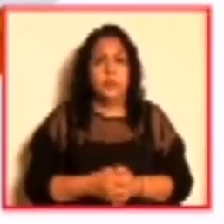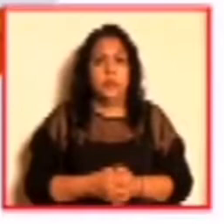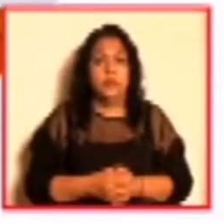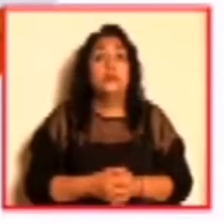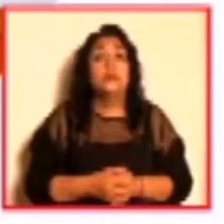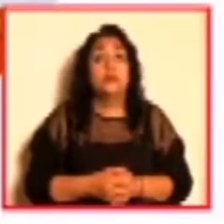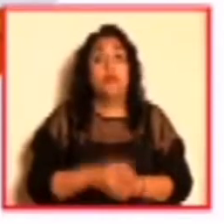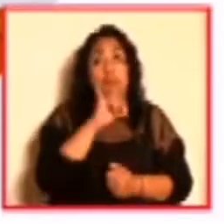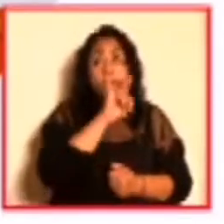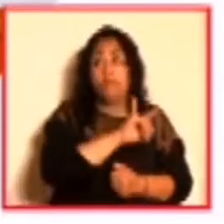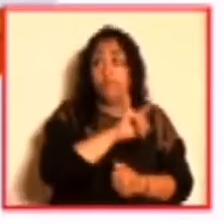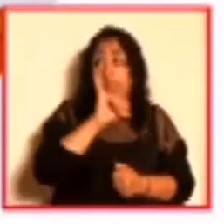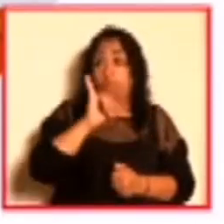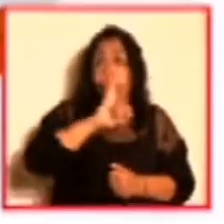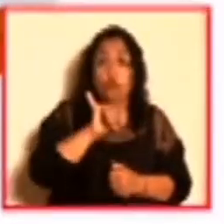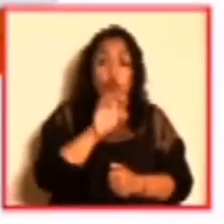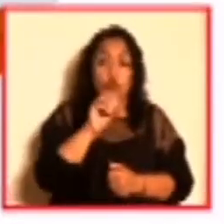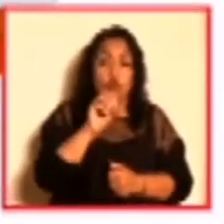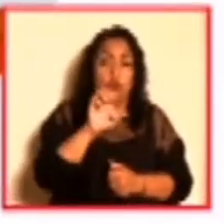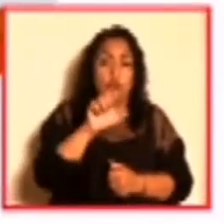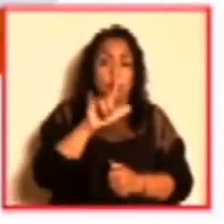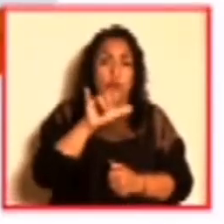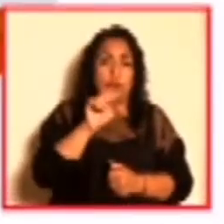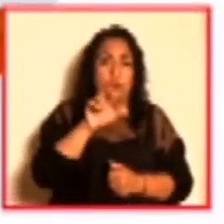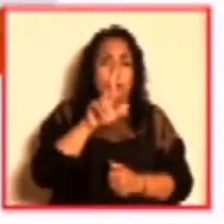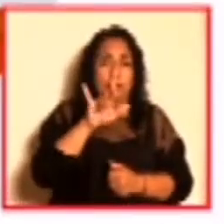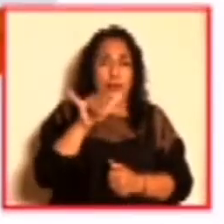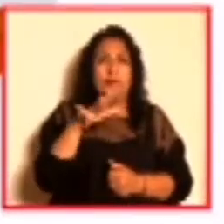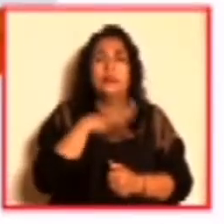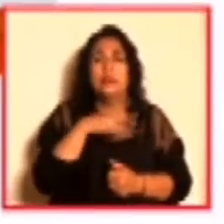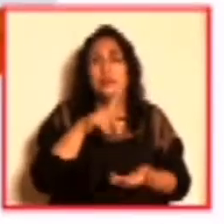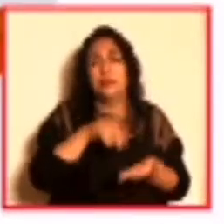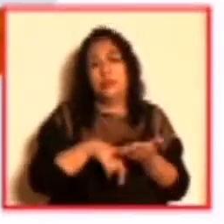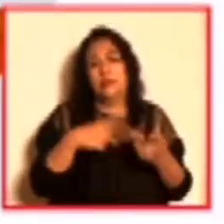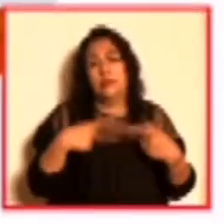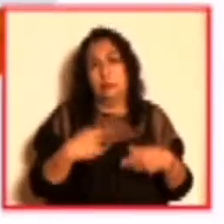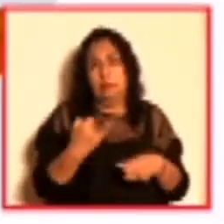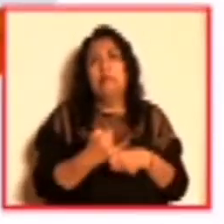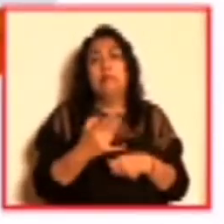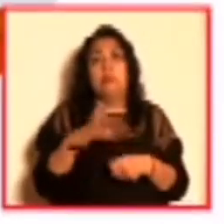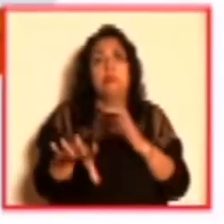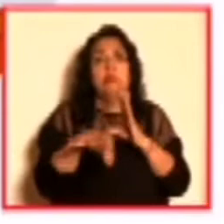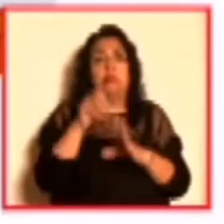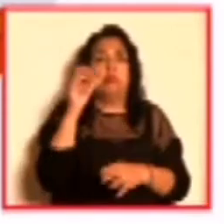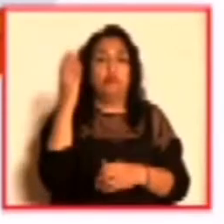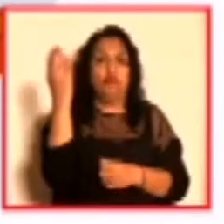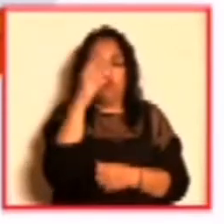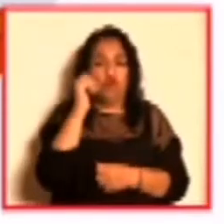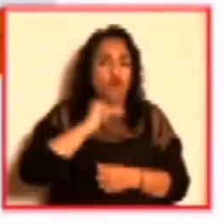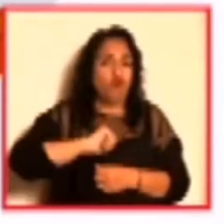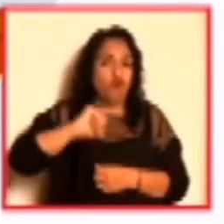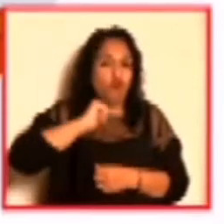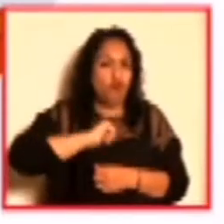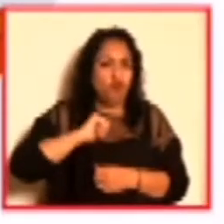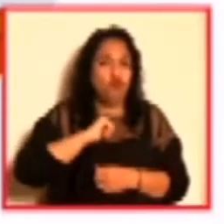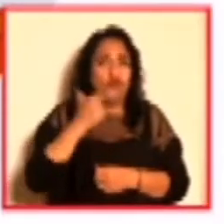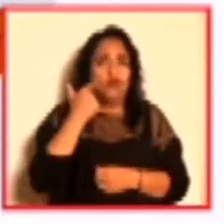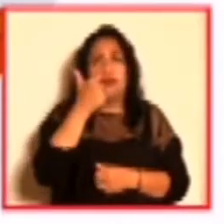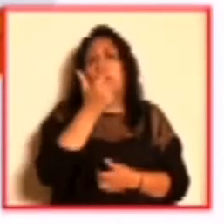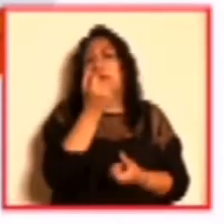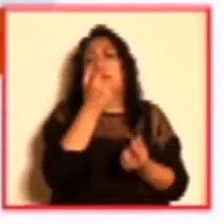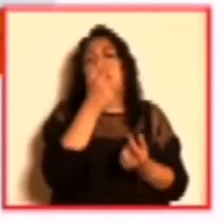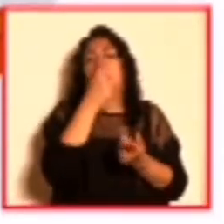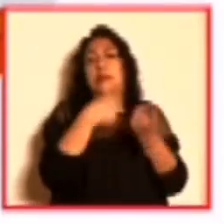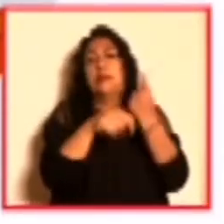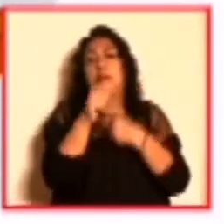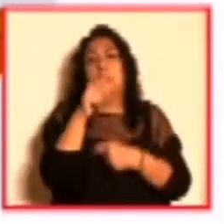Los cuadros de José Luis Ramírez Rodríguez están habitados por personajes que bien fueron extraídos de fotografías antiguas que encontró en algún bazar en